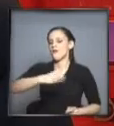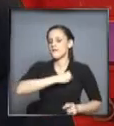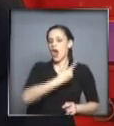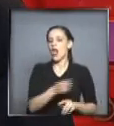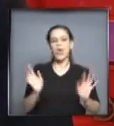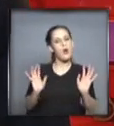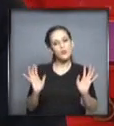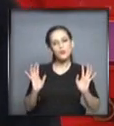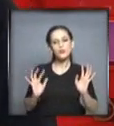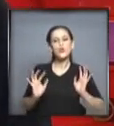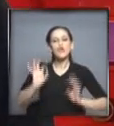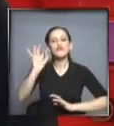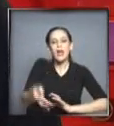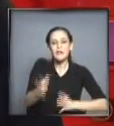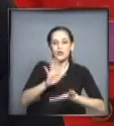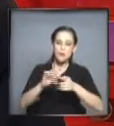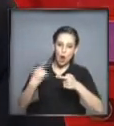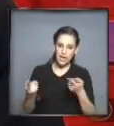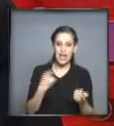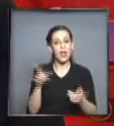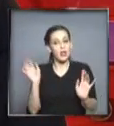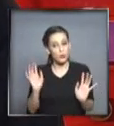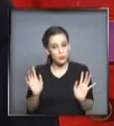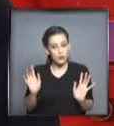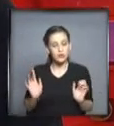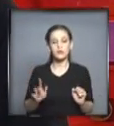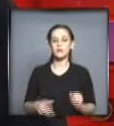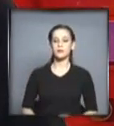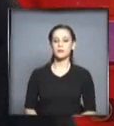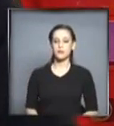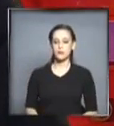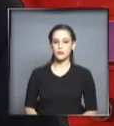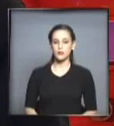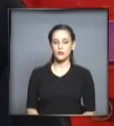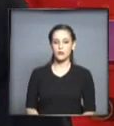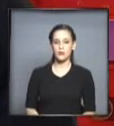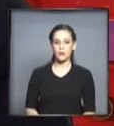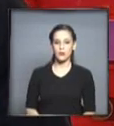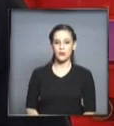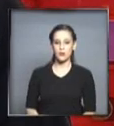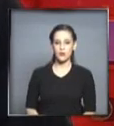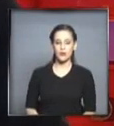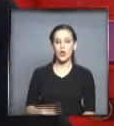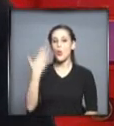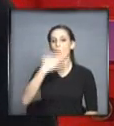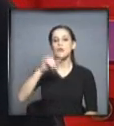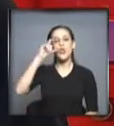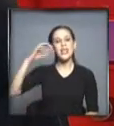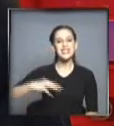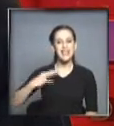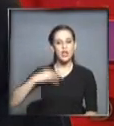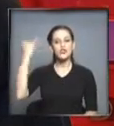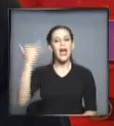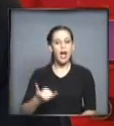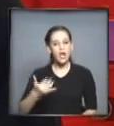formarse políticamente. Lo que sí es real, de lo que decía Bachi muy bien, es que sí, en esta última década hubo como un